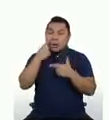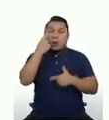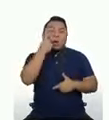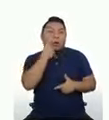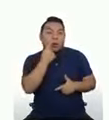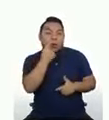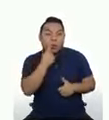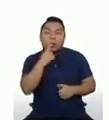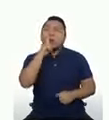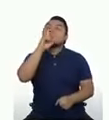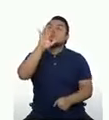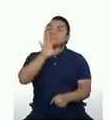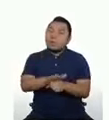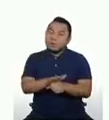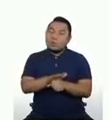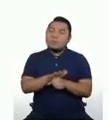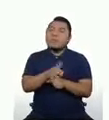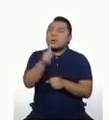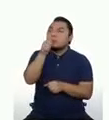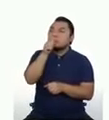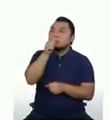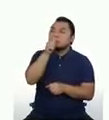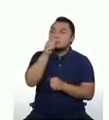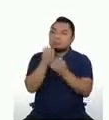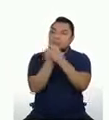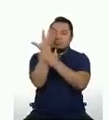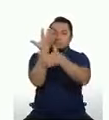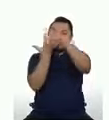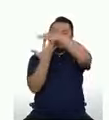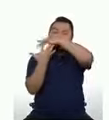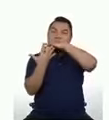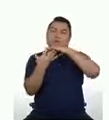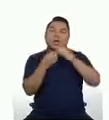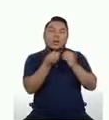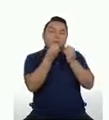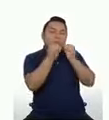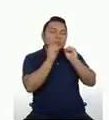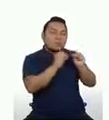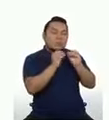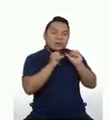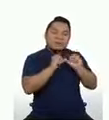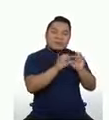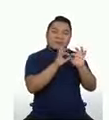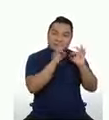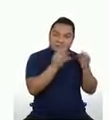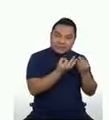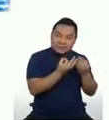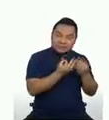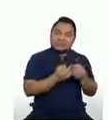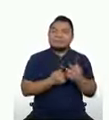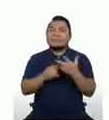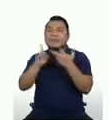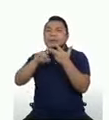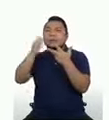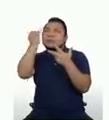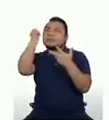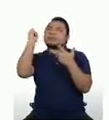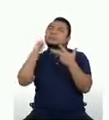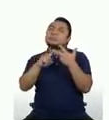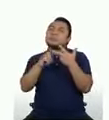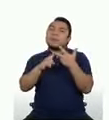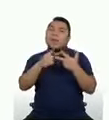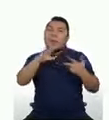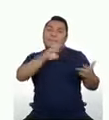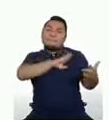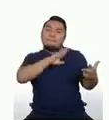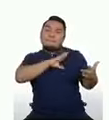hombre promete guardar el secreto del acuario y sigue alimentando a su familia. La tercera: un